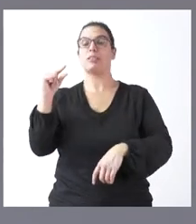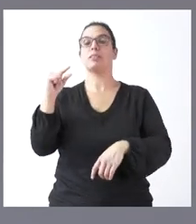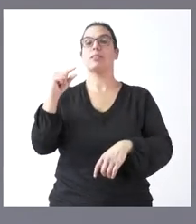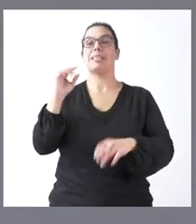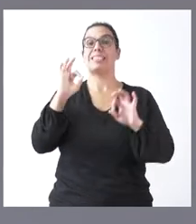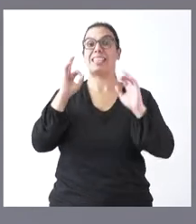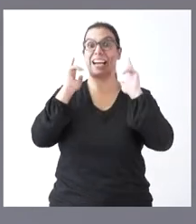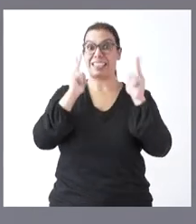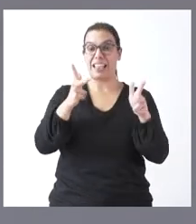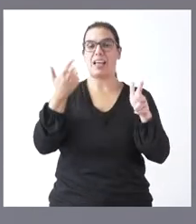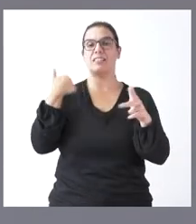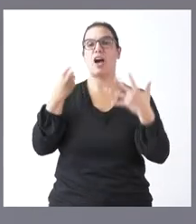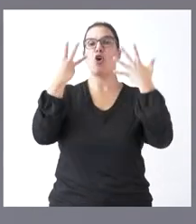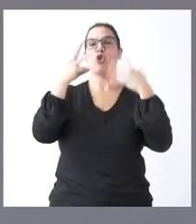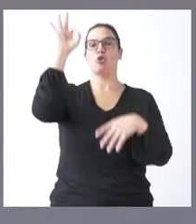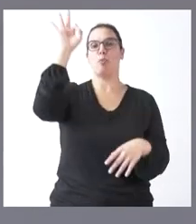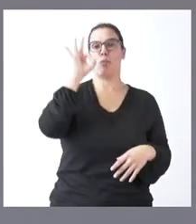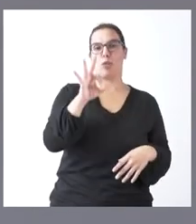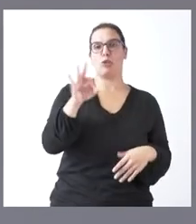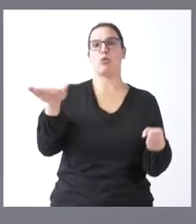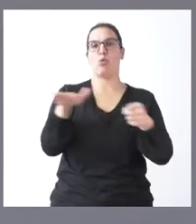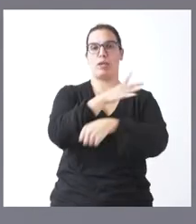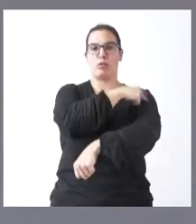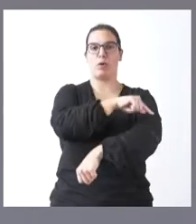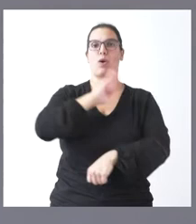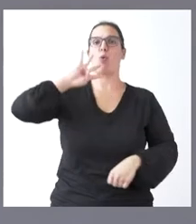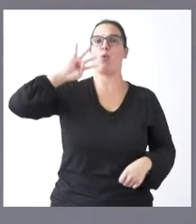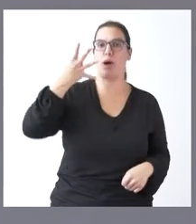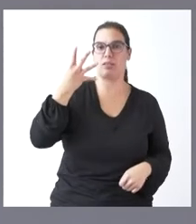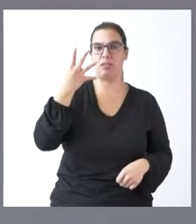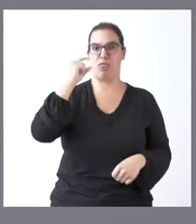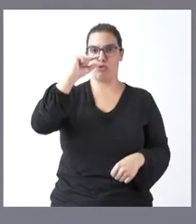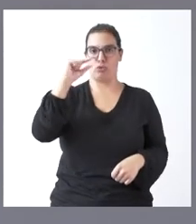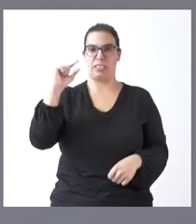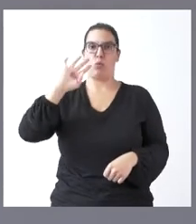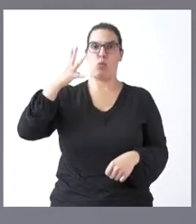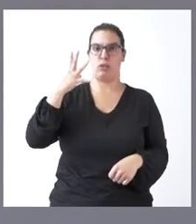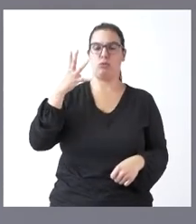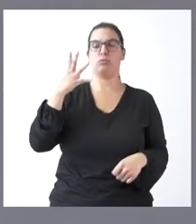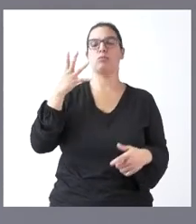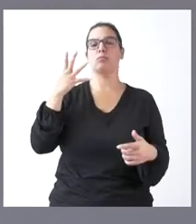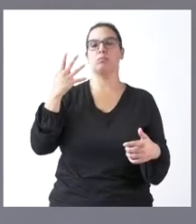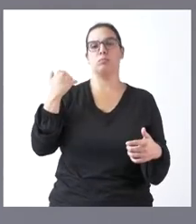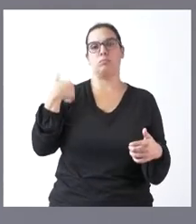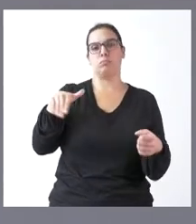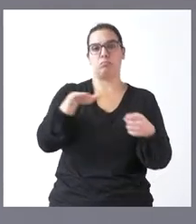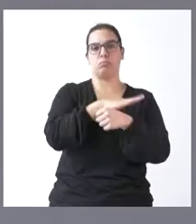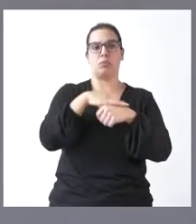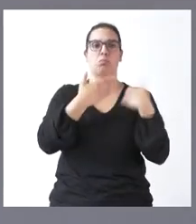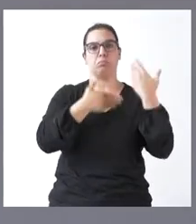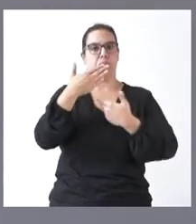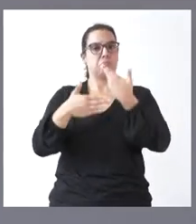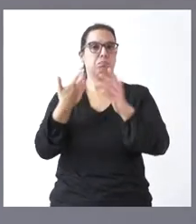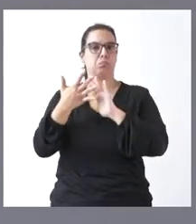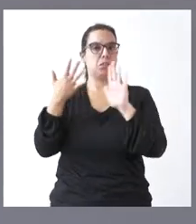en residencias de más de 80 años que ella ha sido vacunada y Por tanto se está yendo a un buen ritmo a